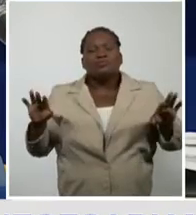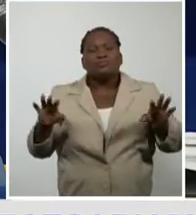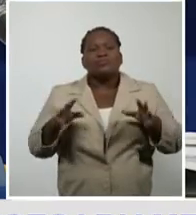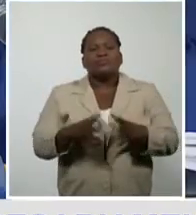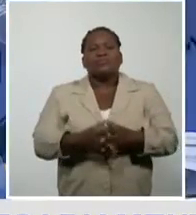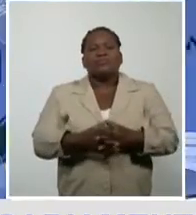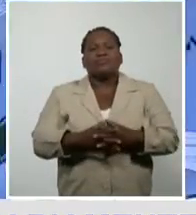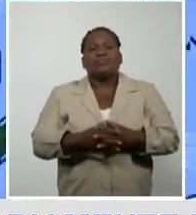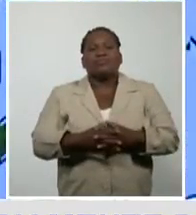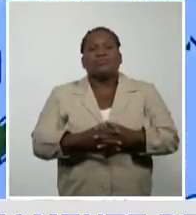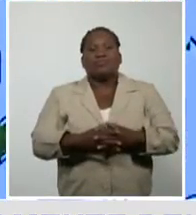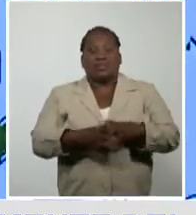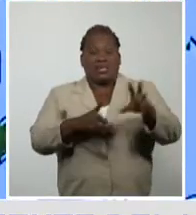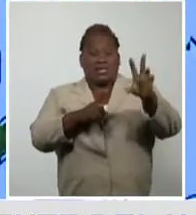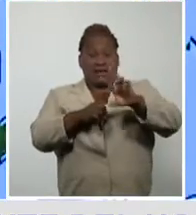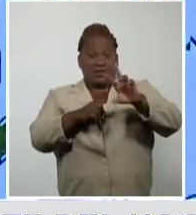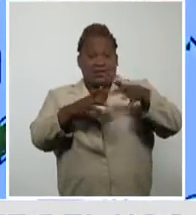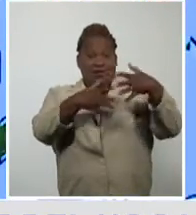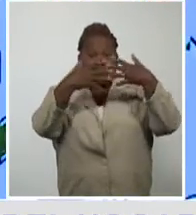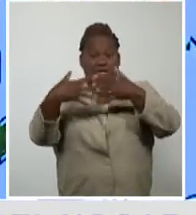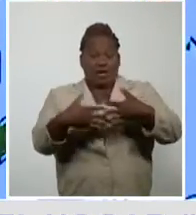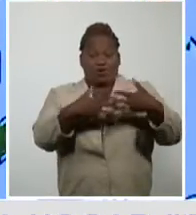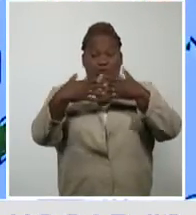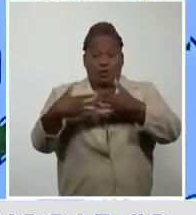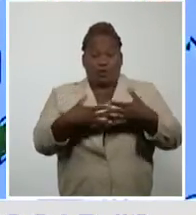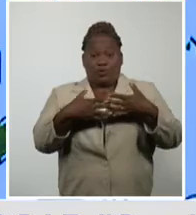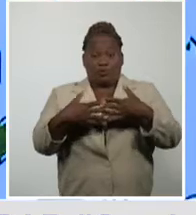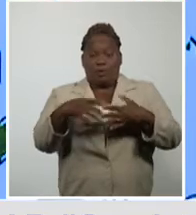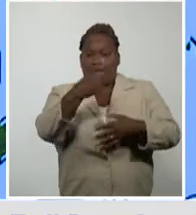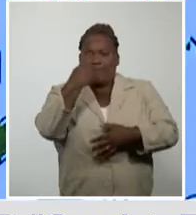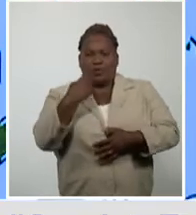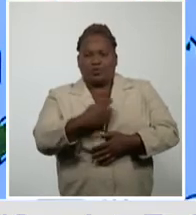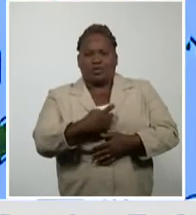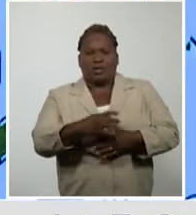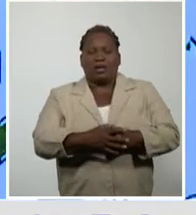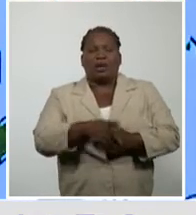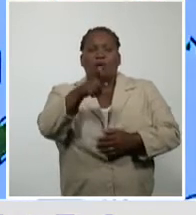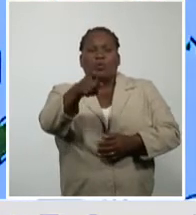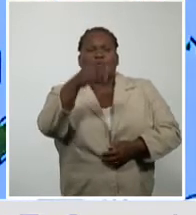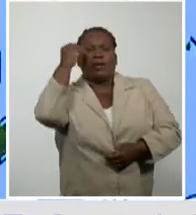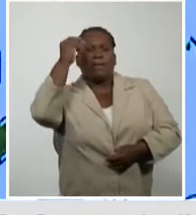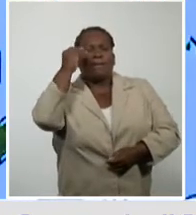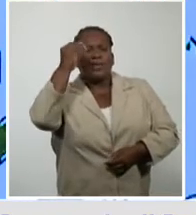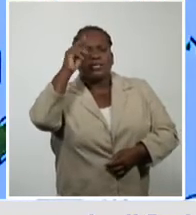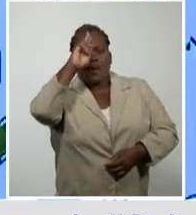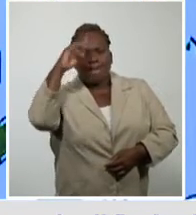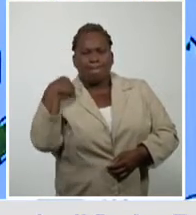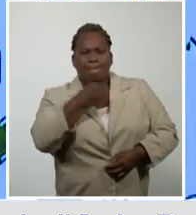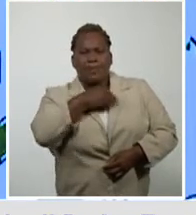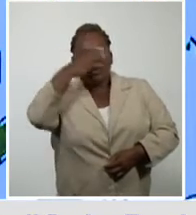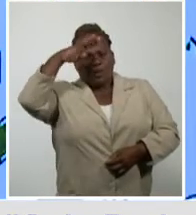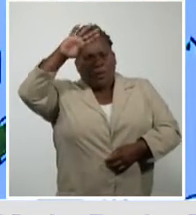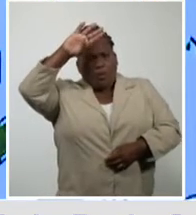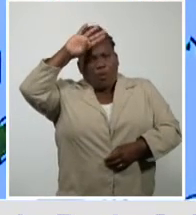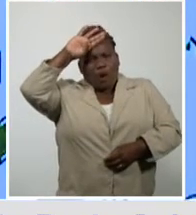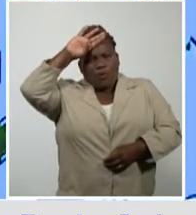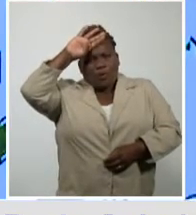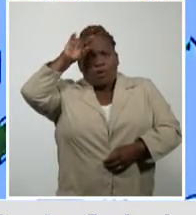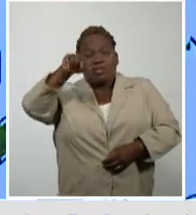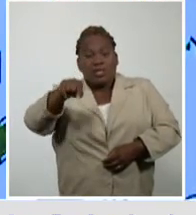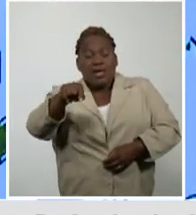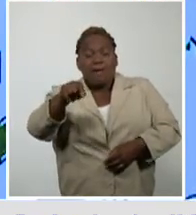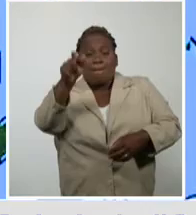Doctor, la televisora estadounidense NBC pregunta lo siguiente: ¿consideran los médicos cubanos que poner a los pacientes más enfermos